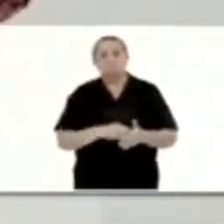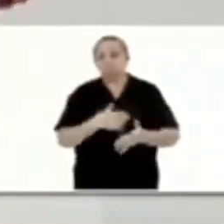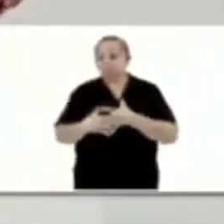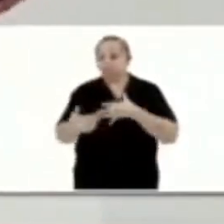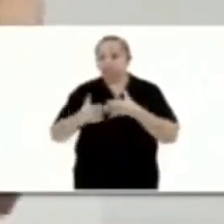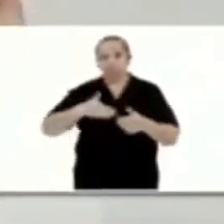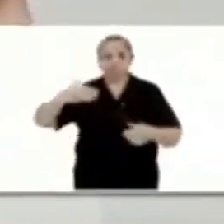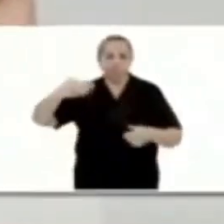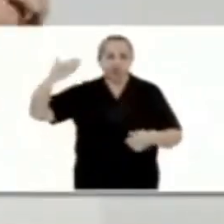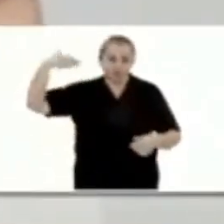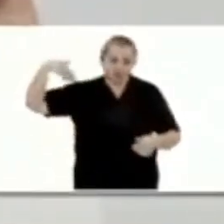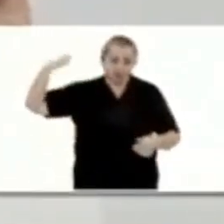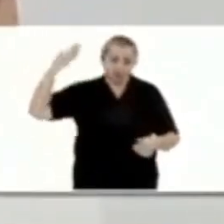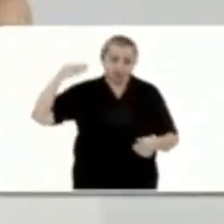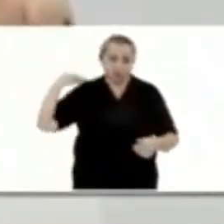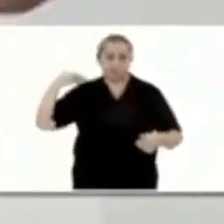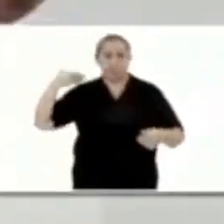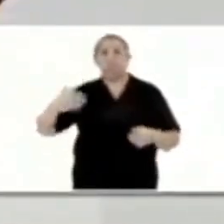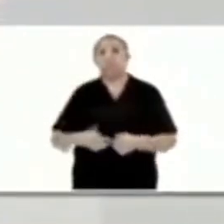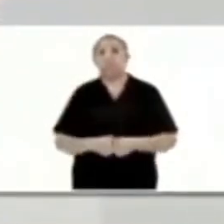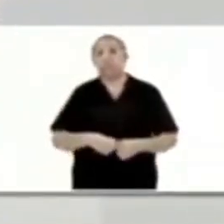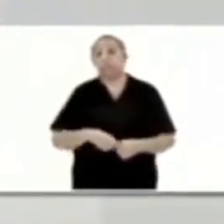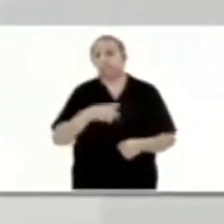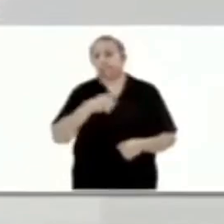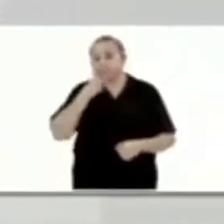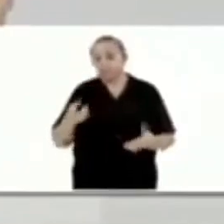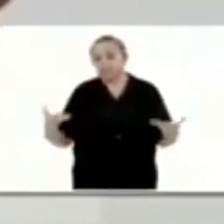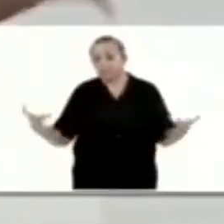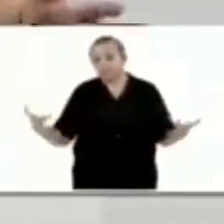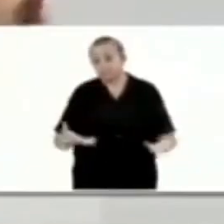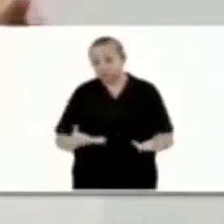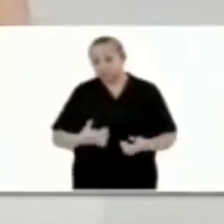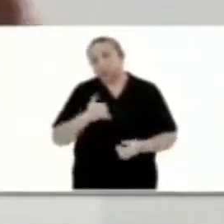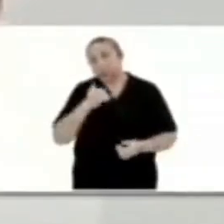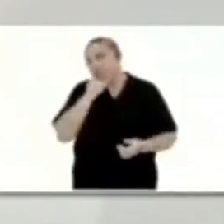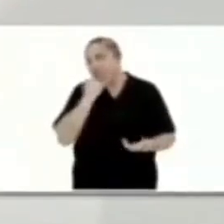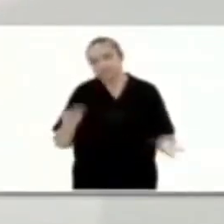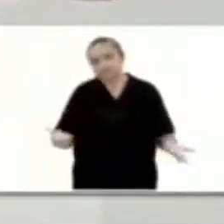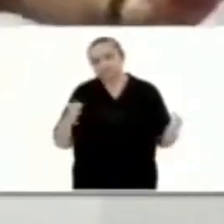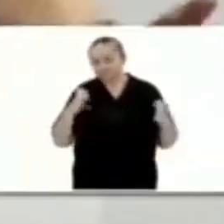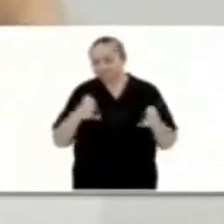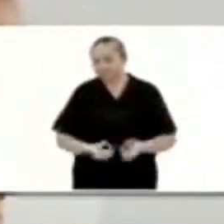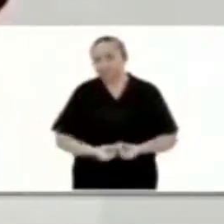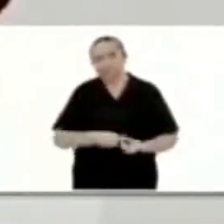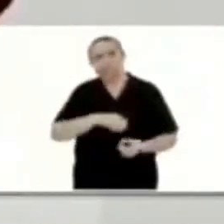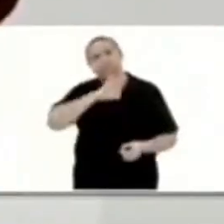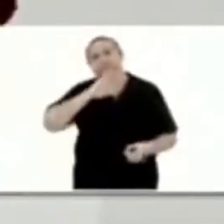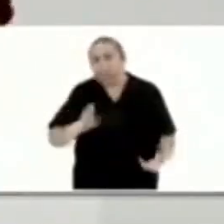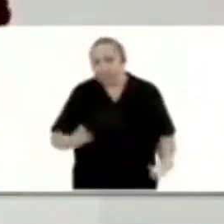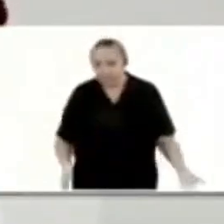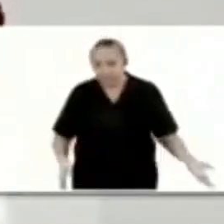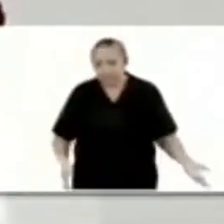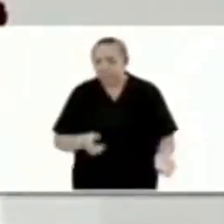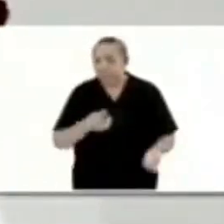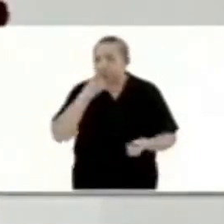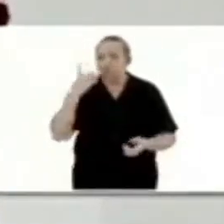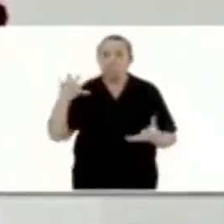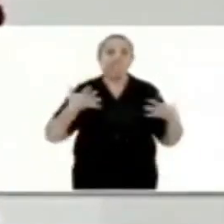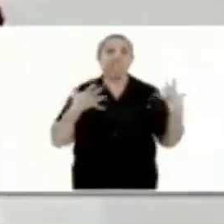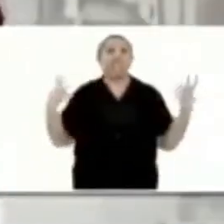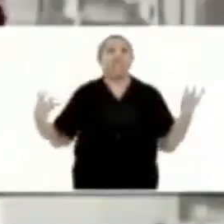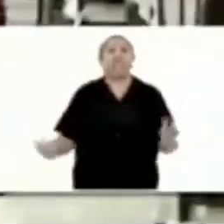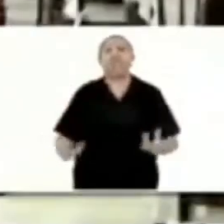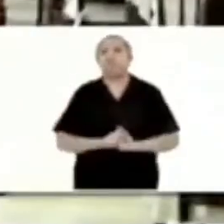modelo patriarcal de los arreglos, perdónenme, estamos jodidas. Lo que tenemos